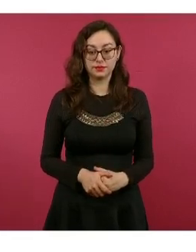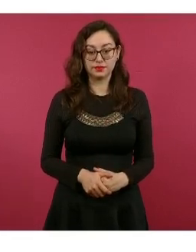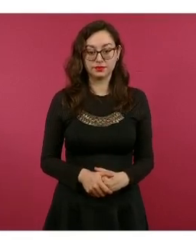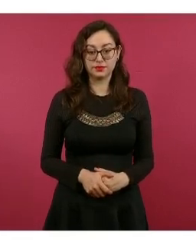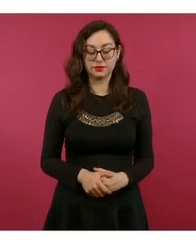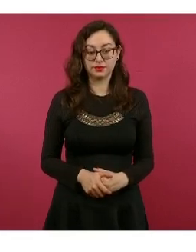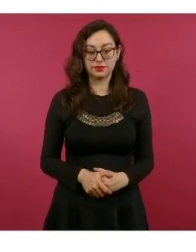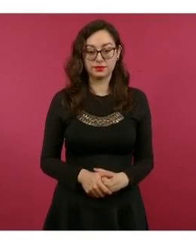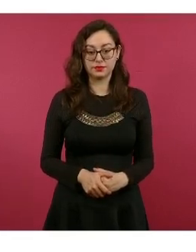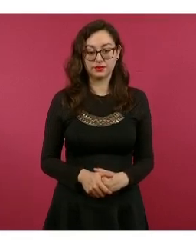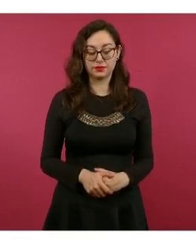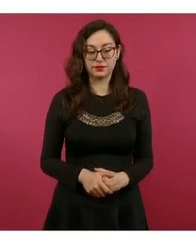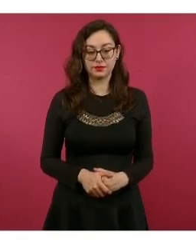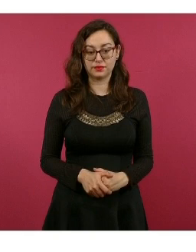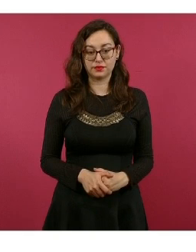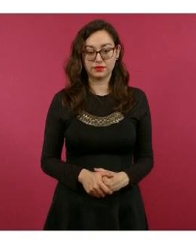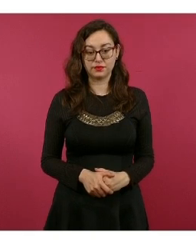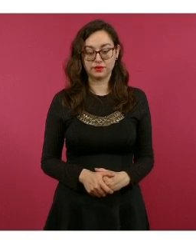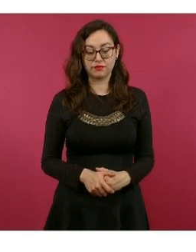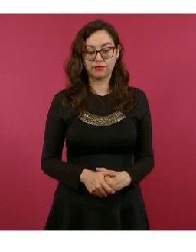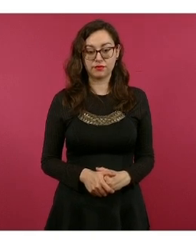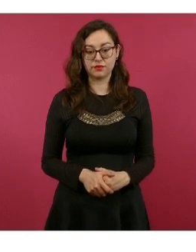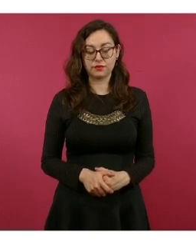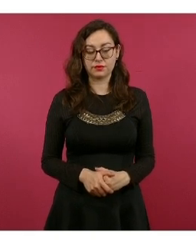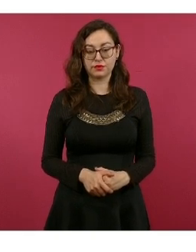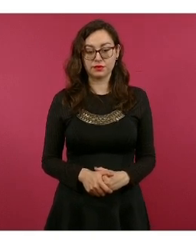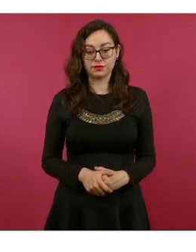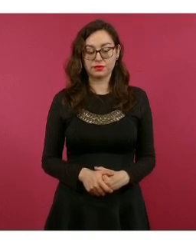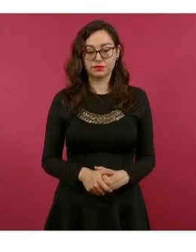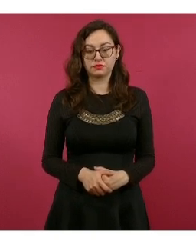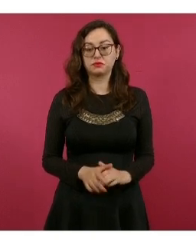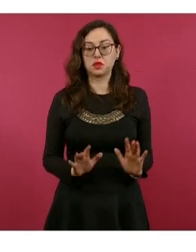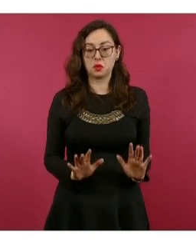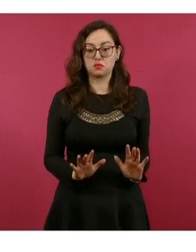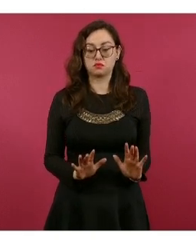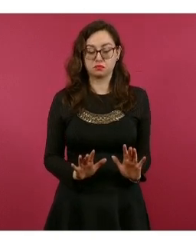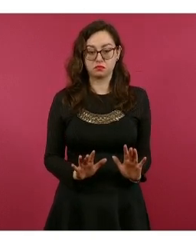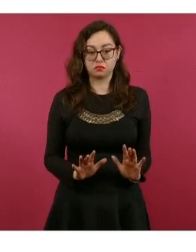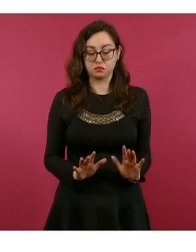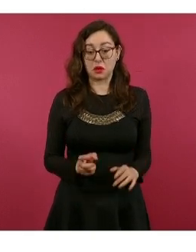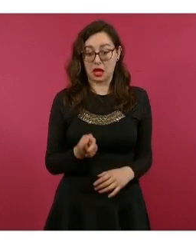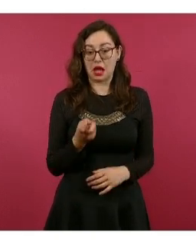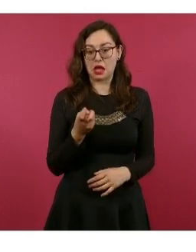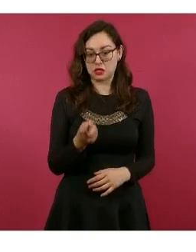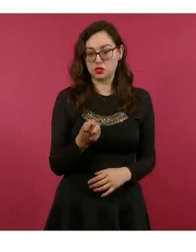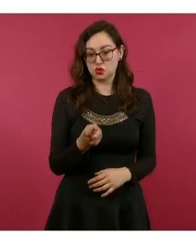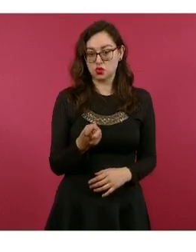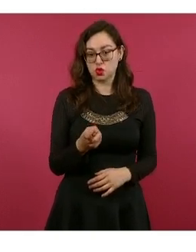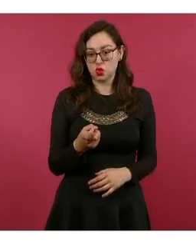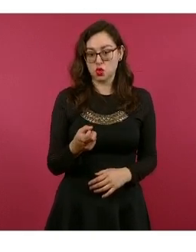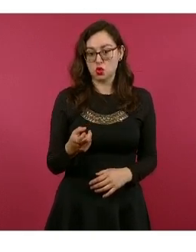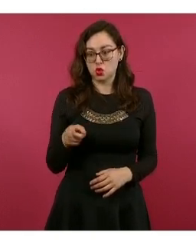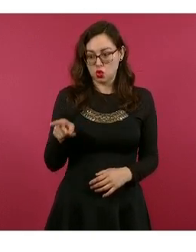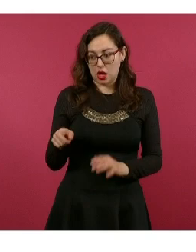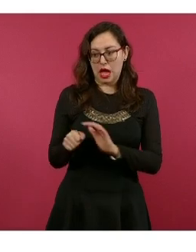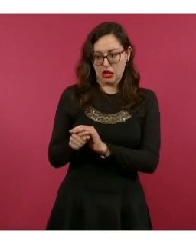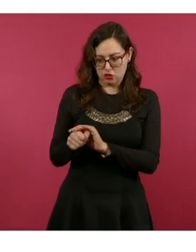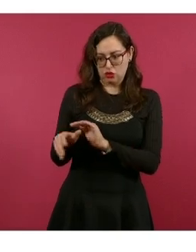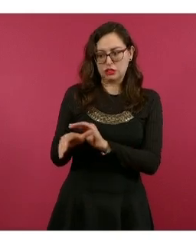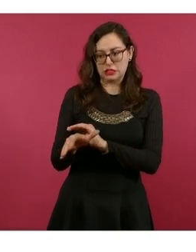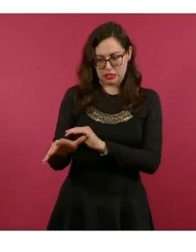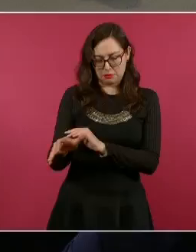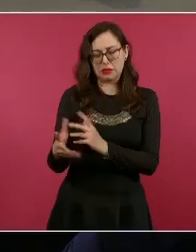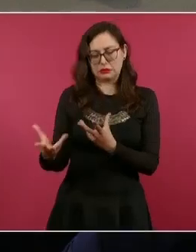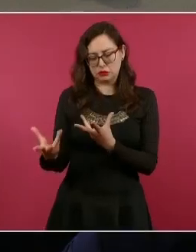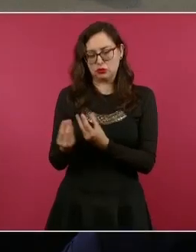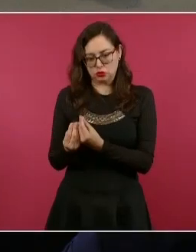Entonces estoy esperando esto, pero estamos trabajando y vamos a hablar con